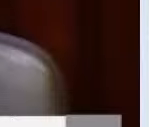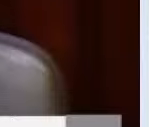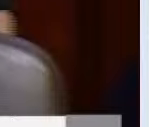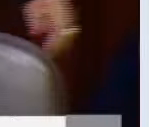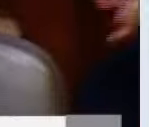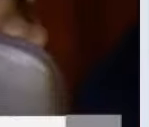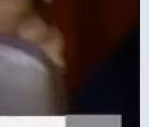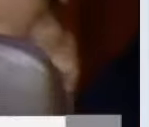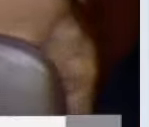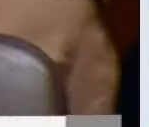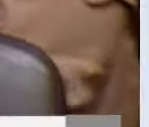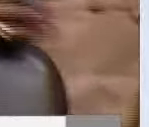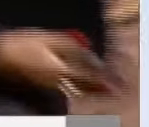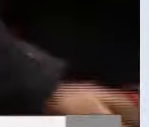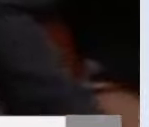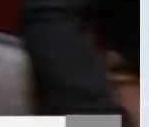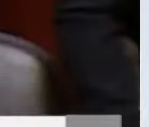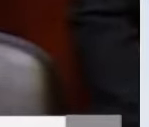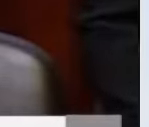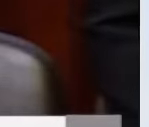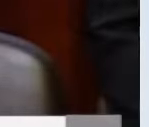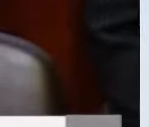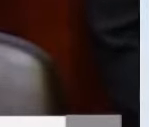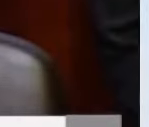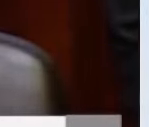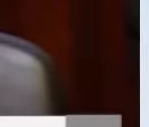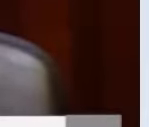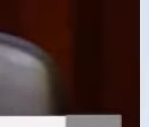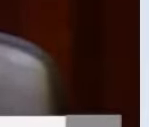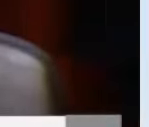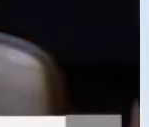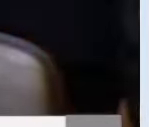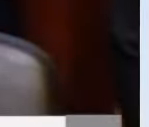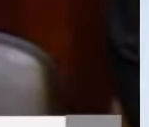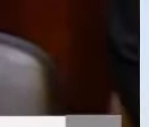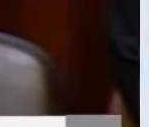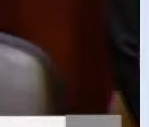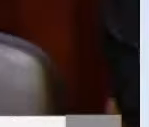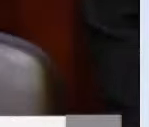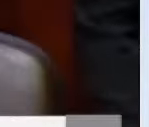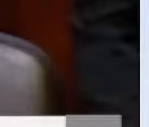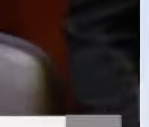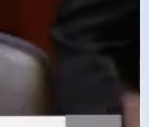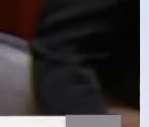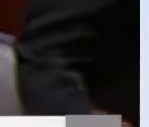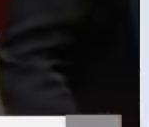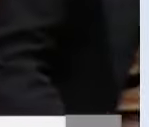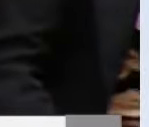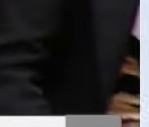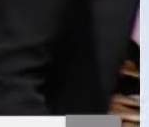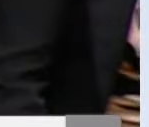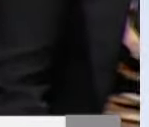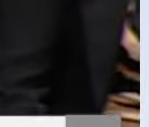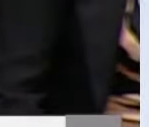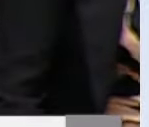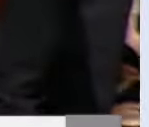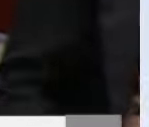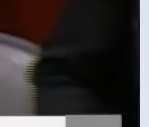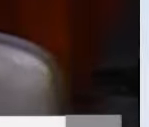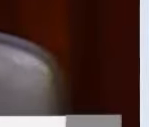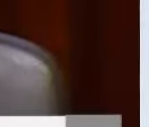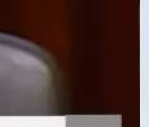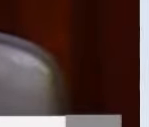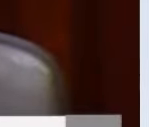leyes, ministros, entiendan, hay un mandato de plazo legal que no se respeta, que no cumplen. Se nos